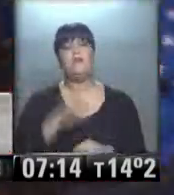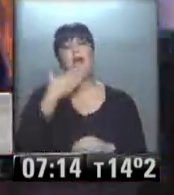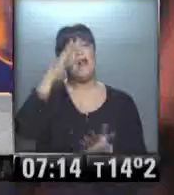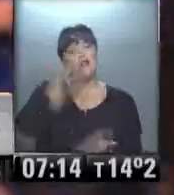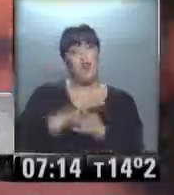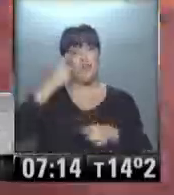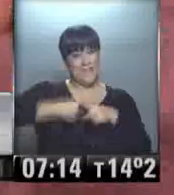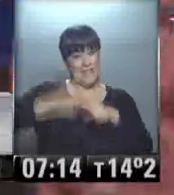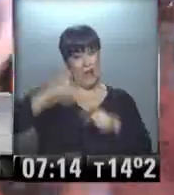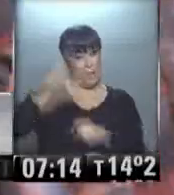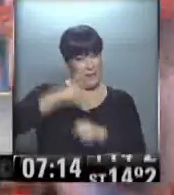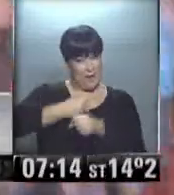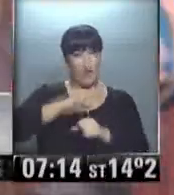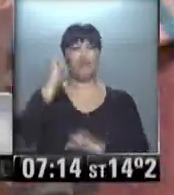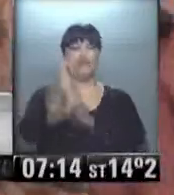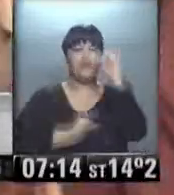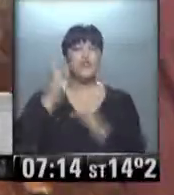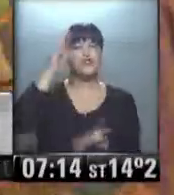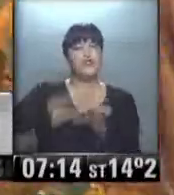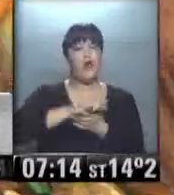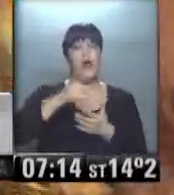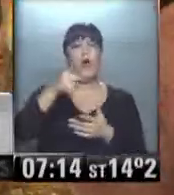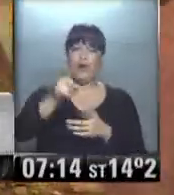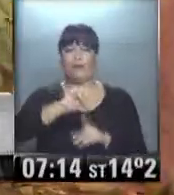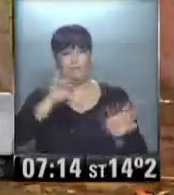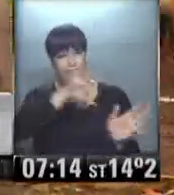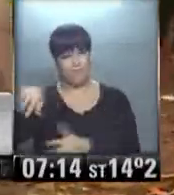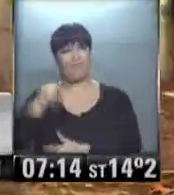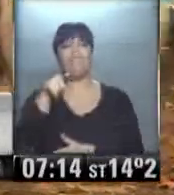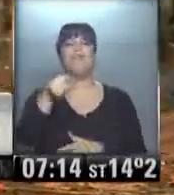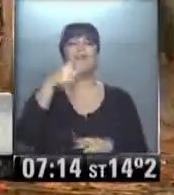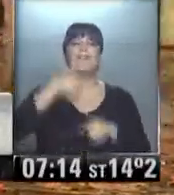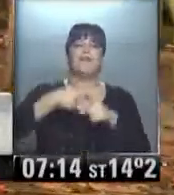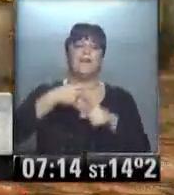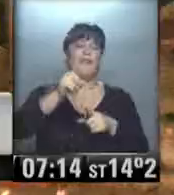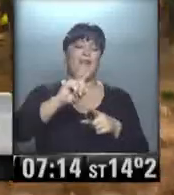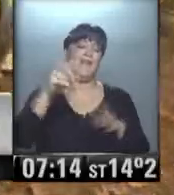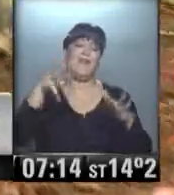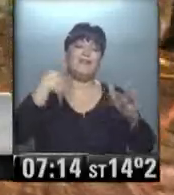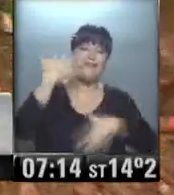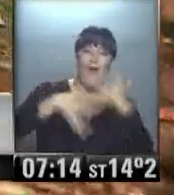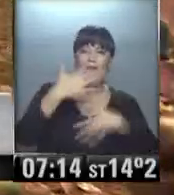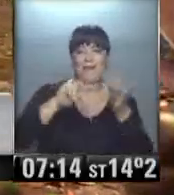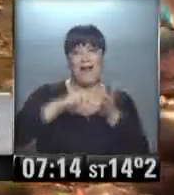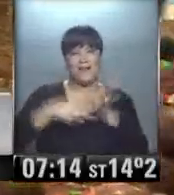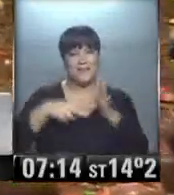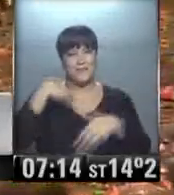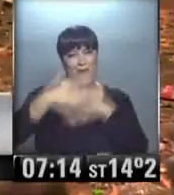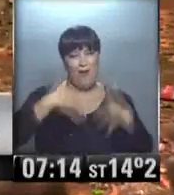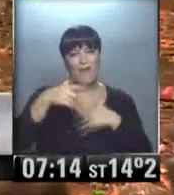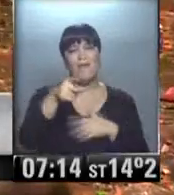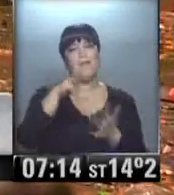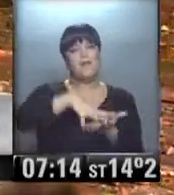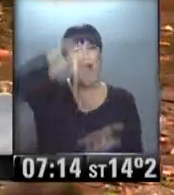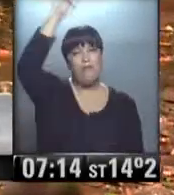primero. Primero con los incidentes. Bien, estamos con los incidentes entonces, viendo lo que sucedía allí en el